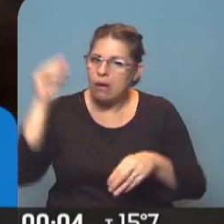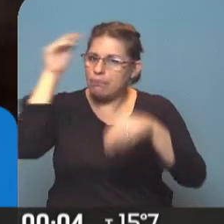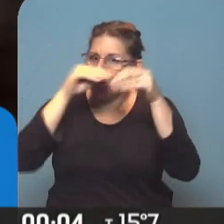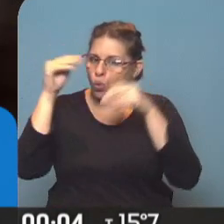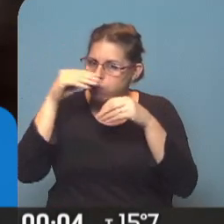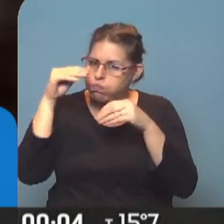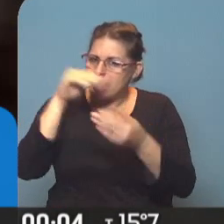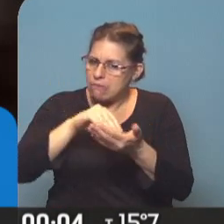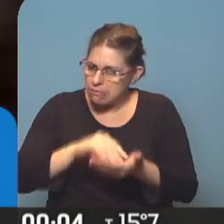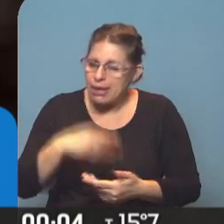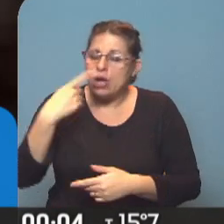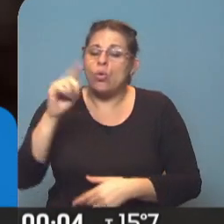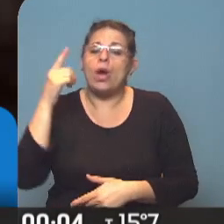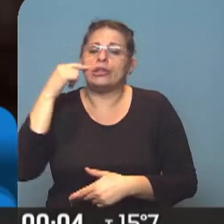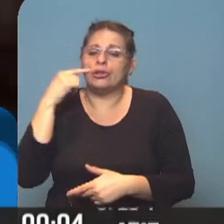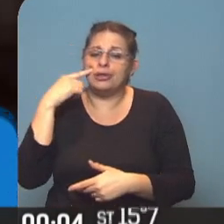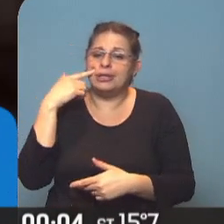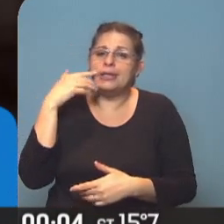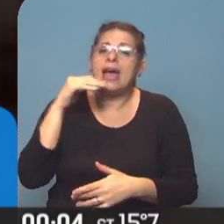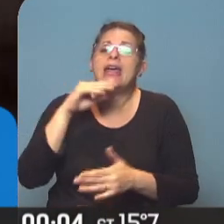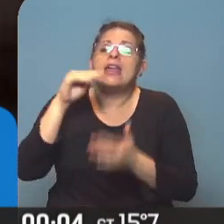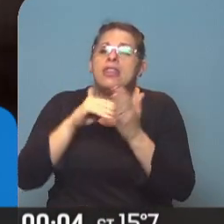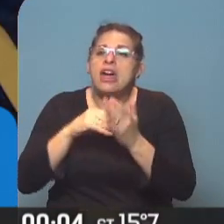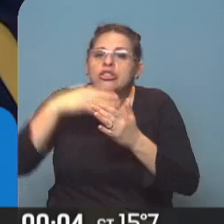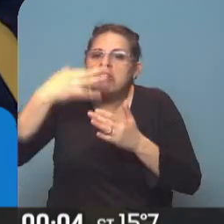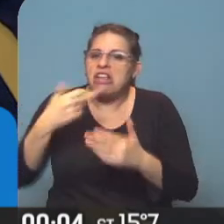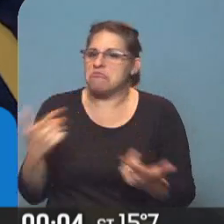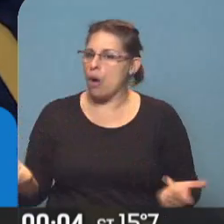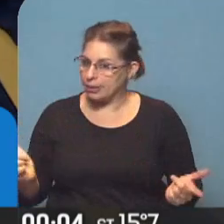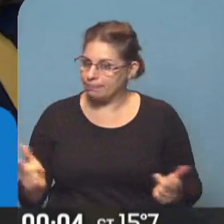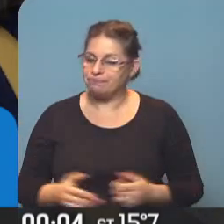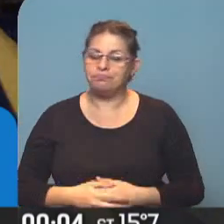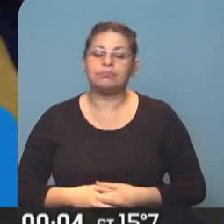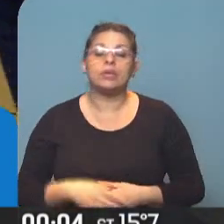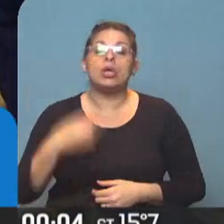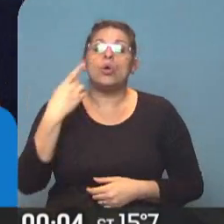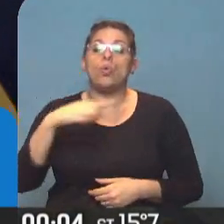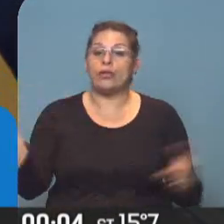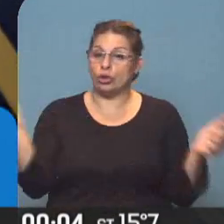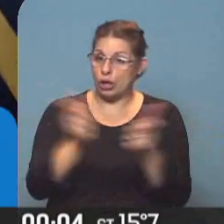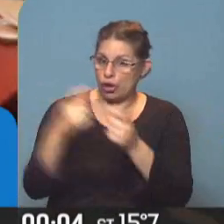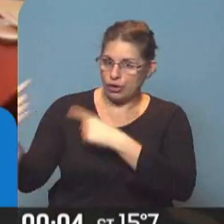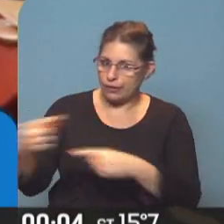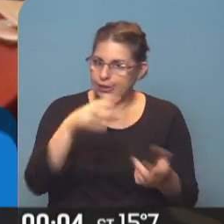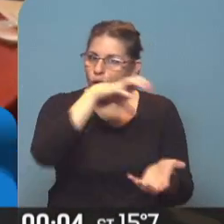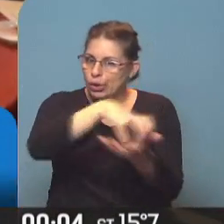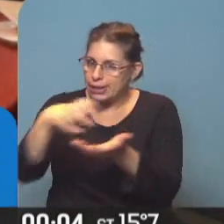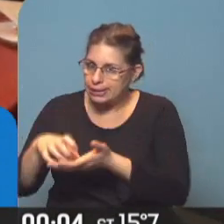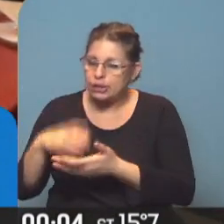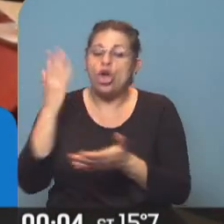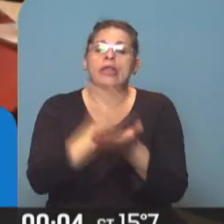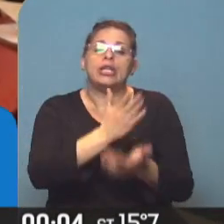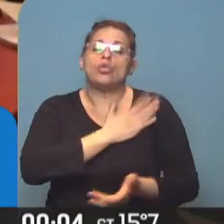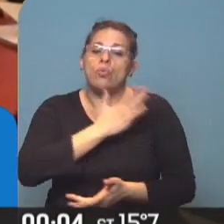preocupante a medida que se incrementan los días sin datos concretos sobre el joven. Al término de la reunión con diferentes organizaciones de